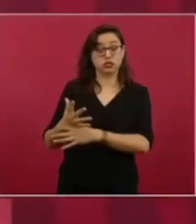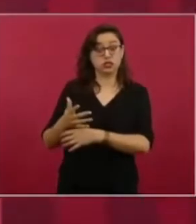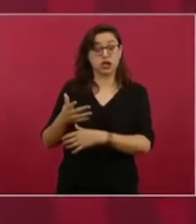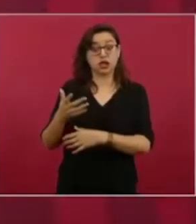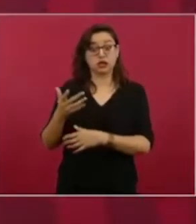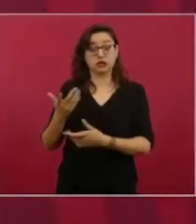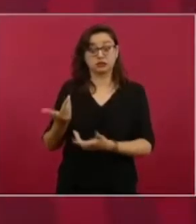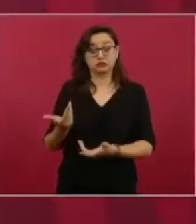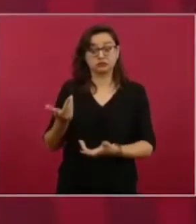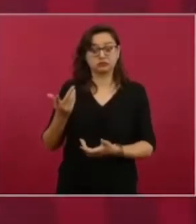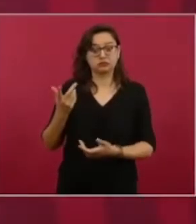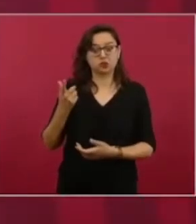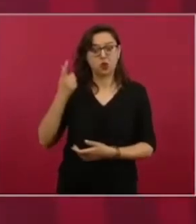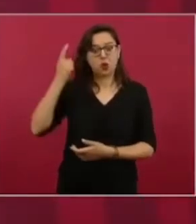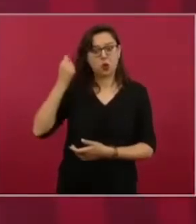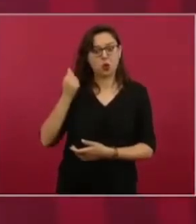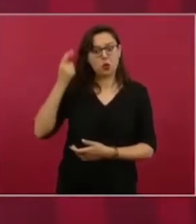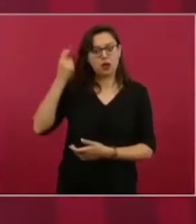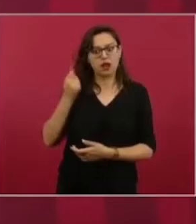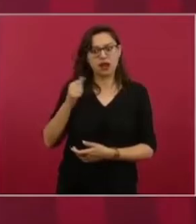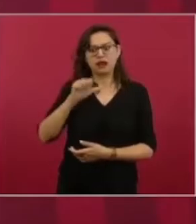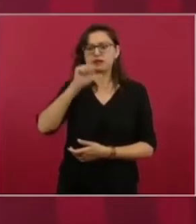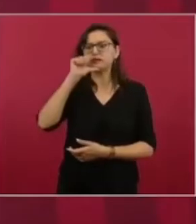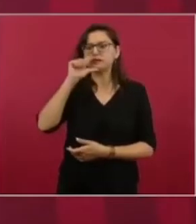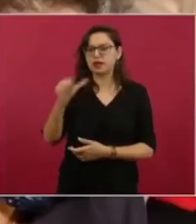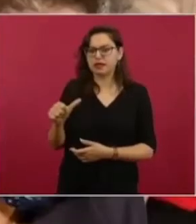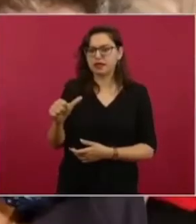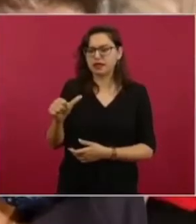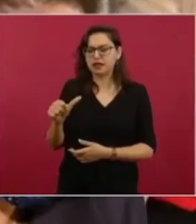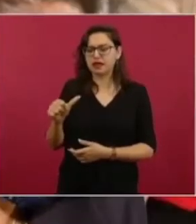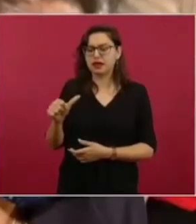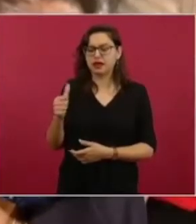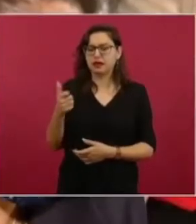quiere jubilar, pero hay elementos que valdría la pena